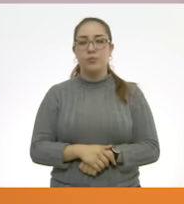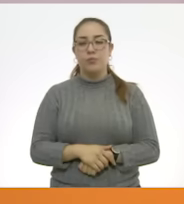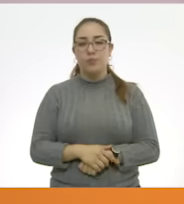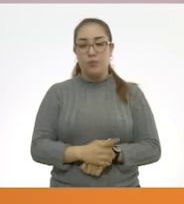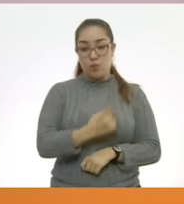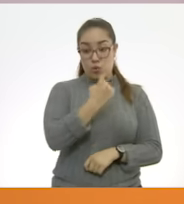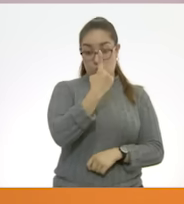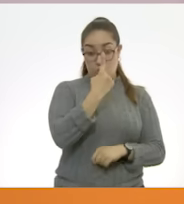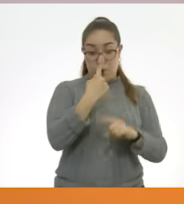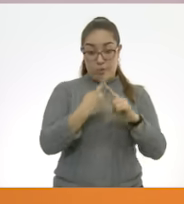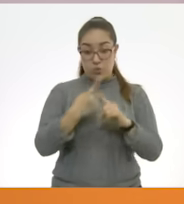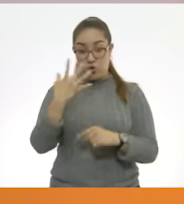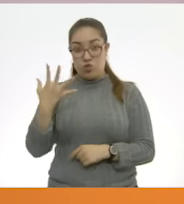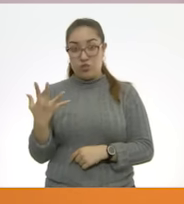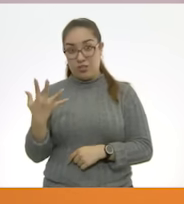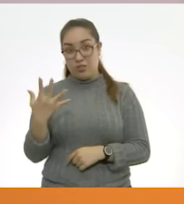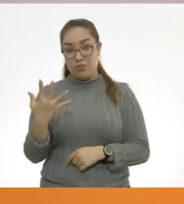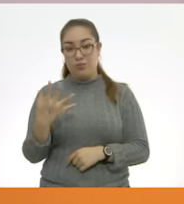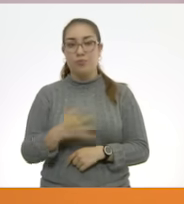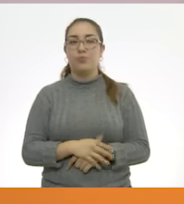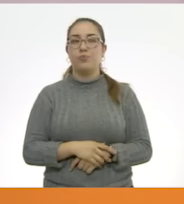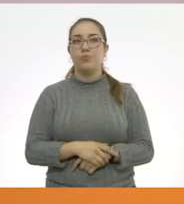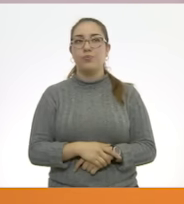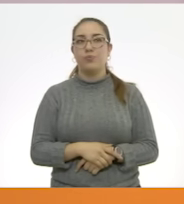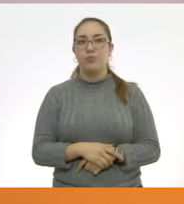1 por 5,